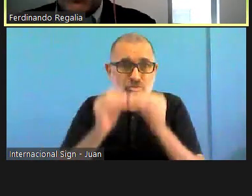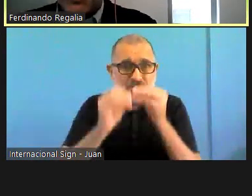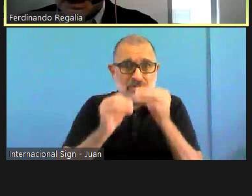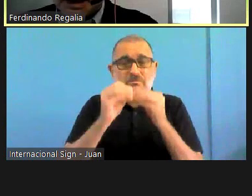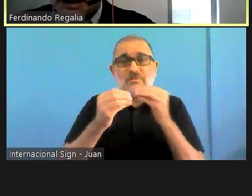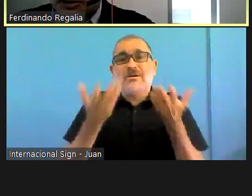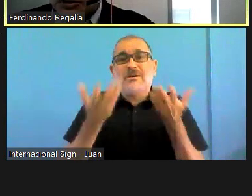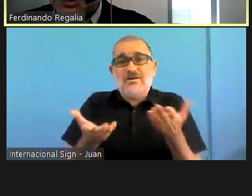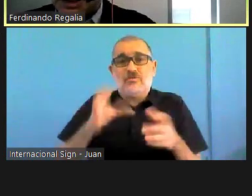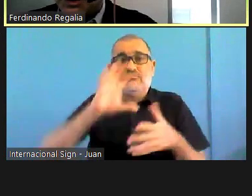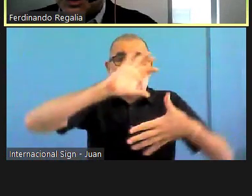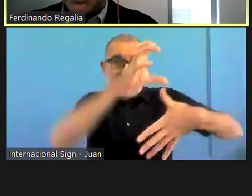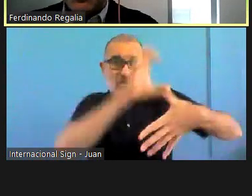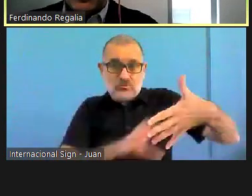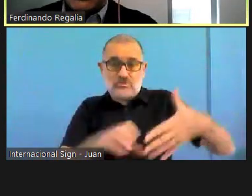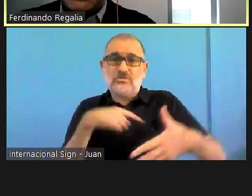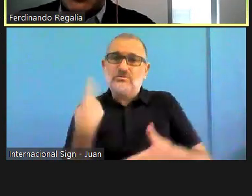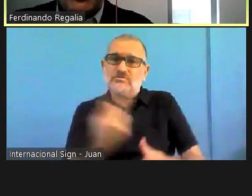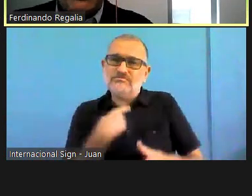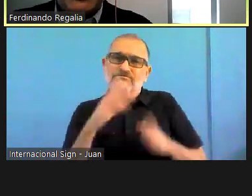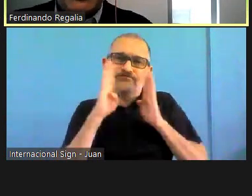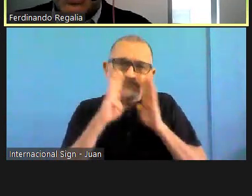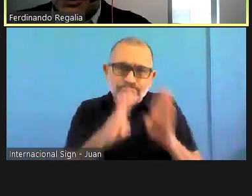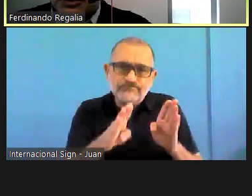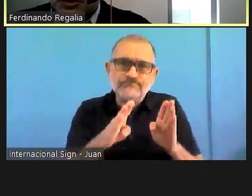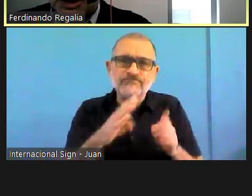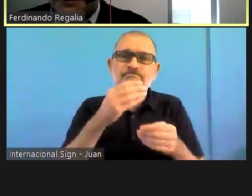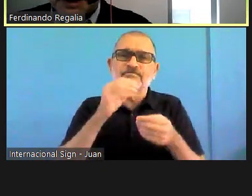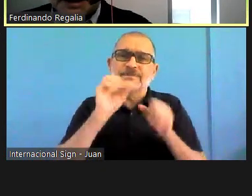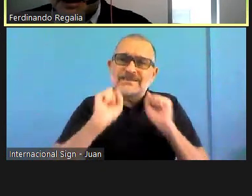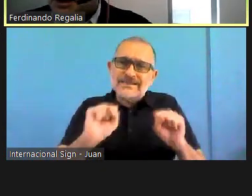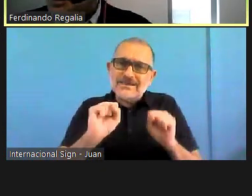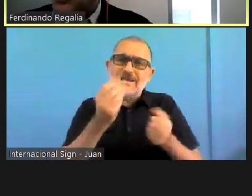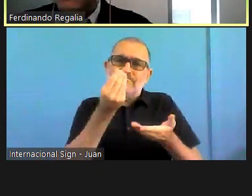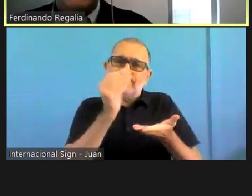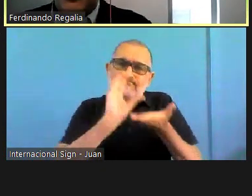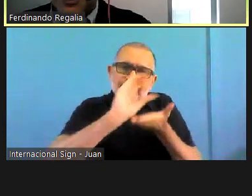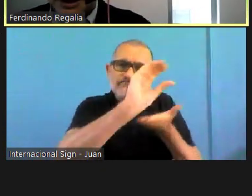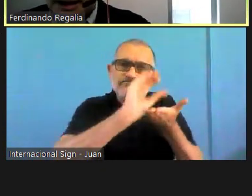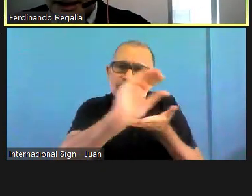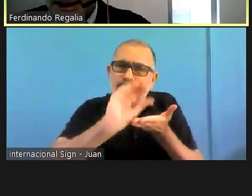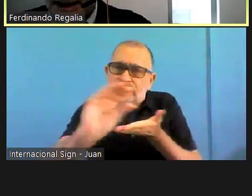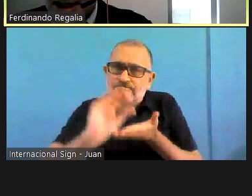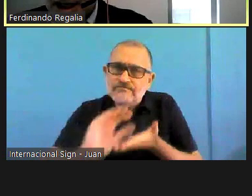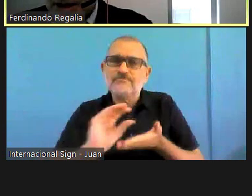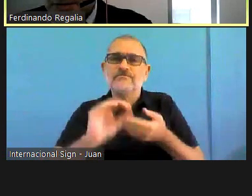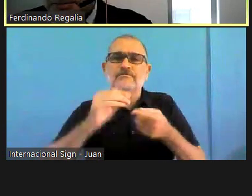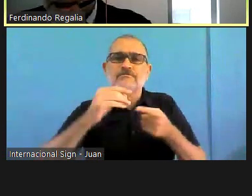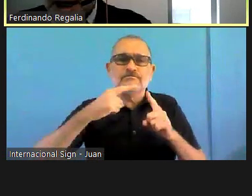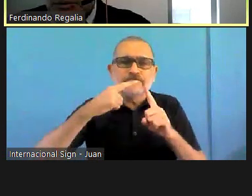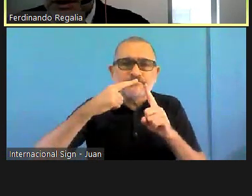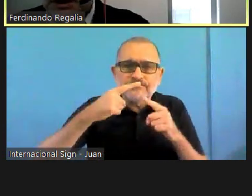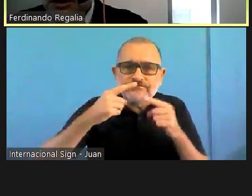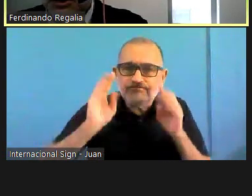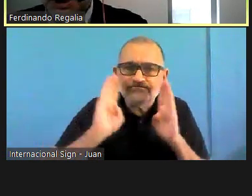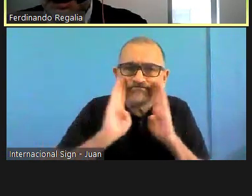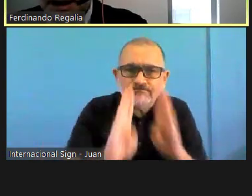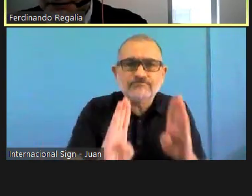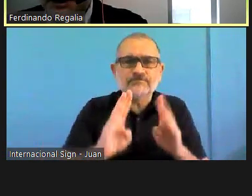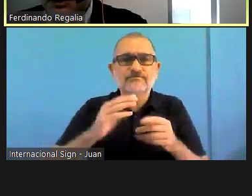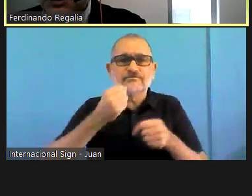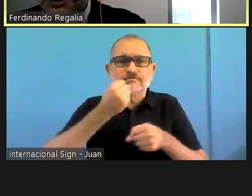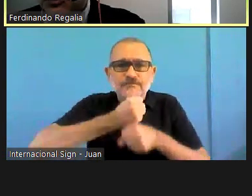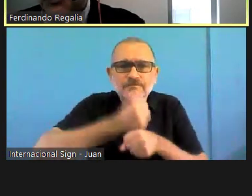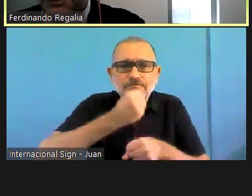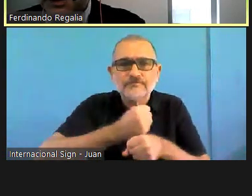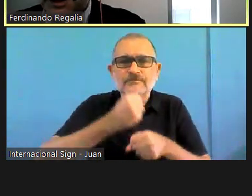dinero para hacer pruebas extensas de COVID para saber si las personas pueden ir a la universidad o cumplir con eventos sociales. Nada malo con